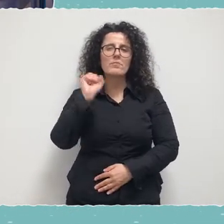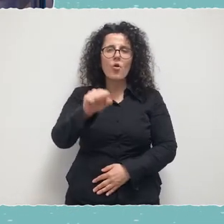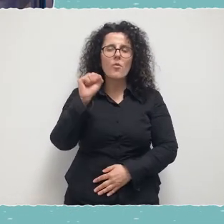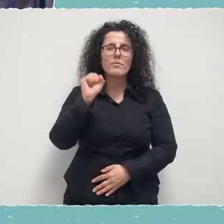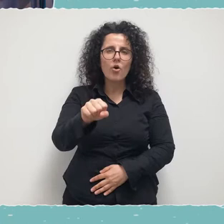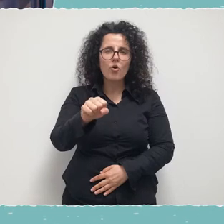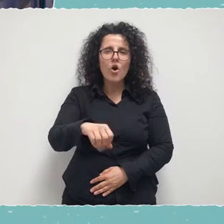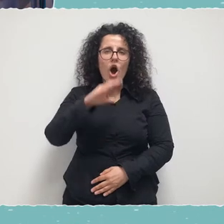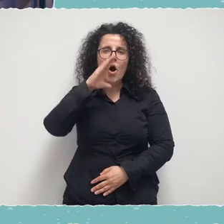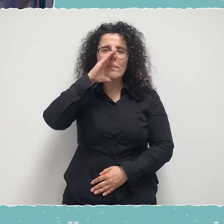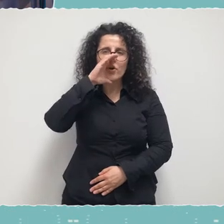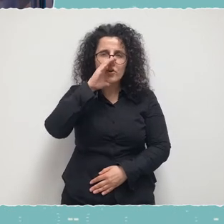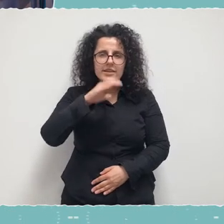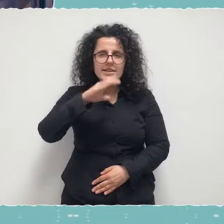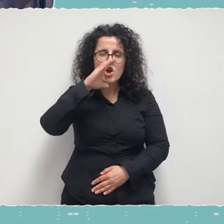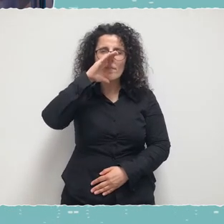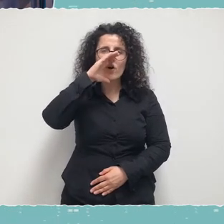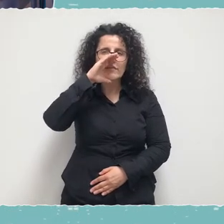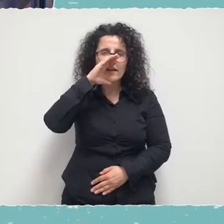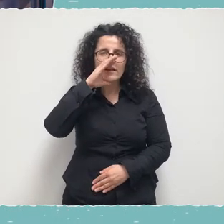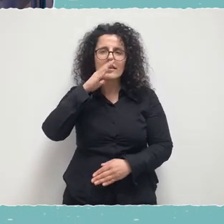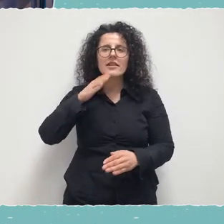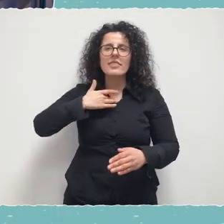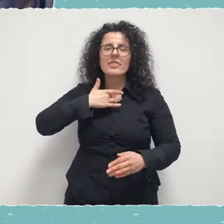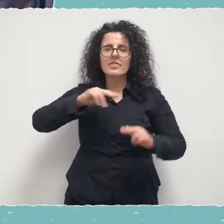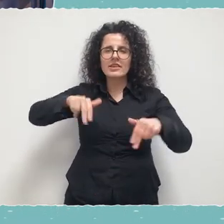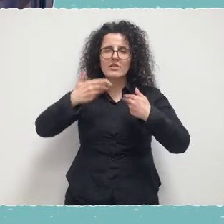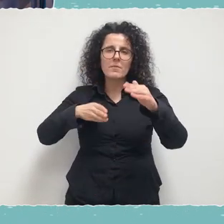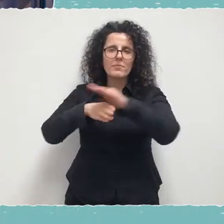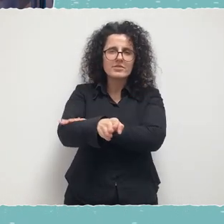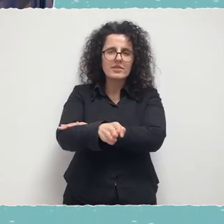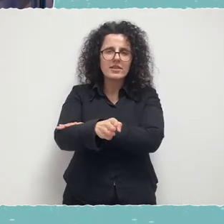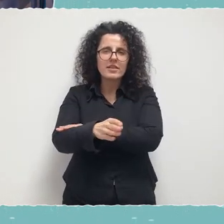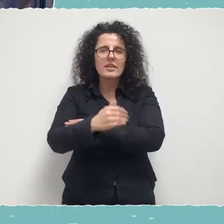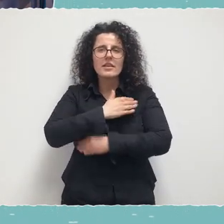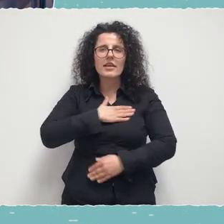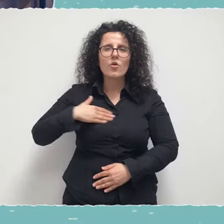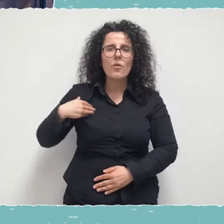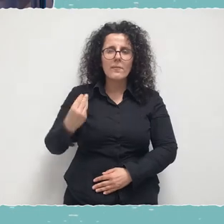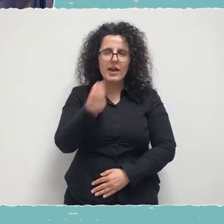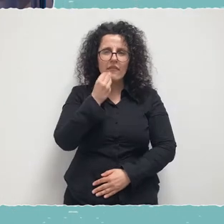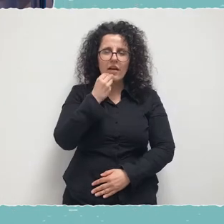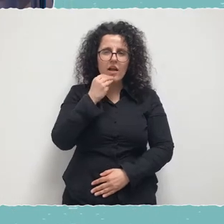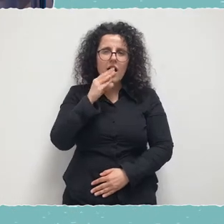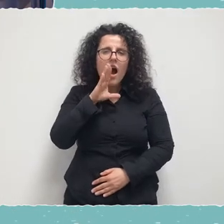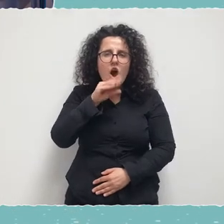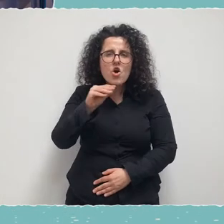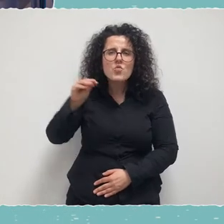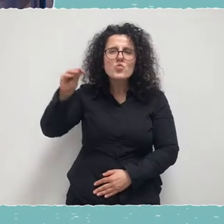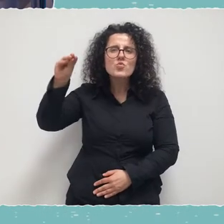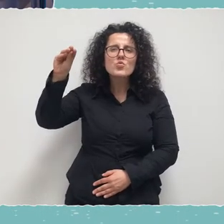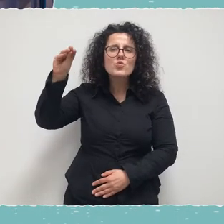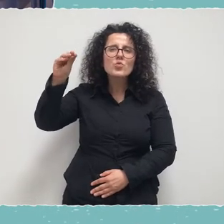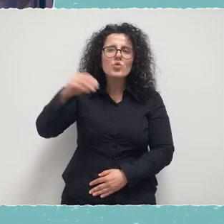Pum, pum, pum. Porquiños, porquiños, deixádeme pasar que quero